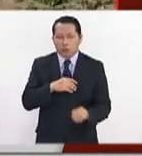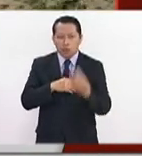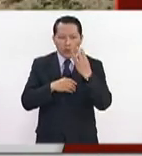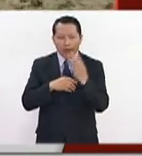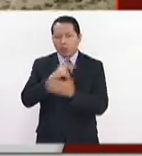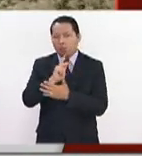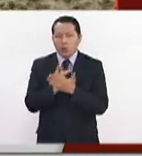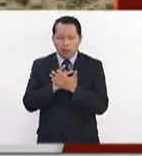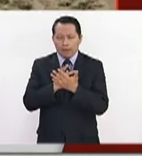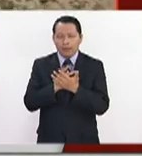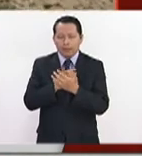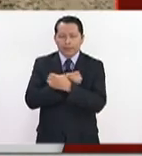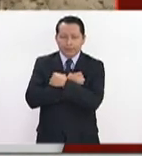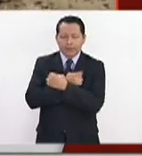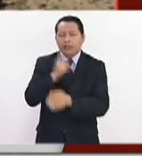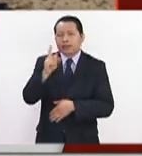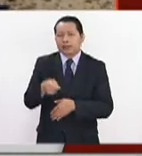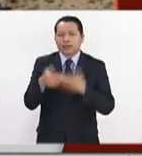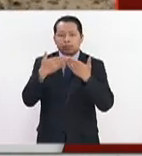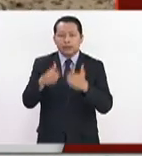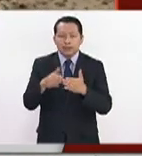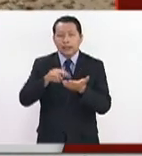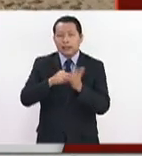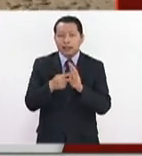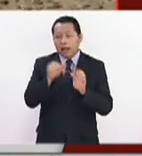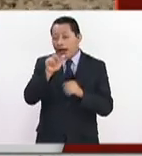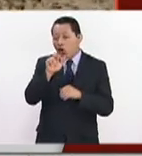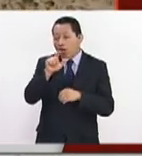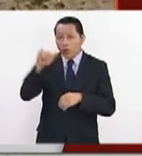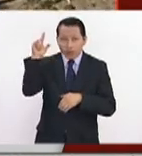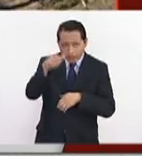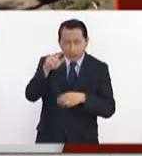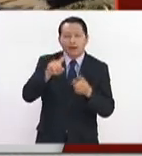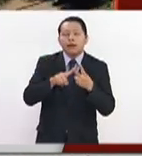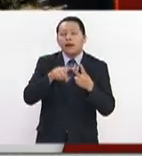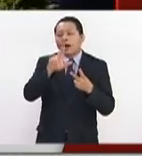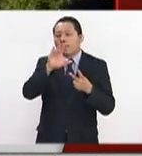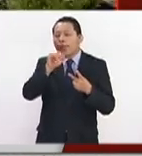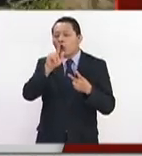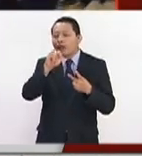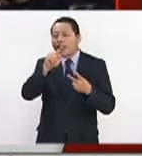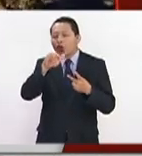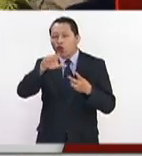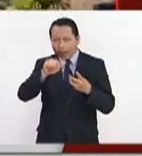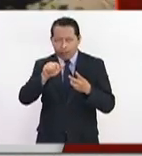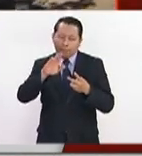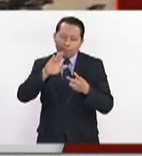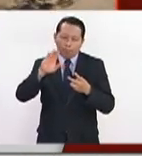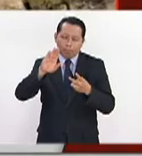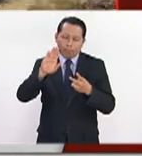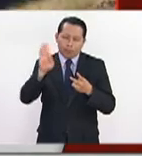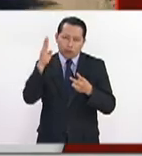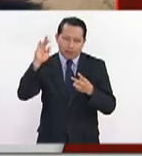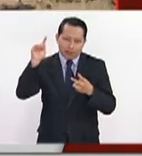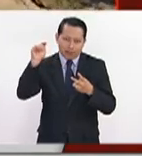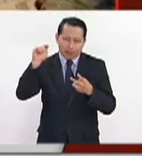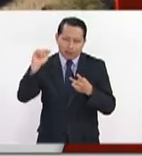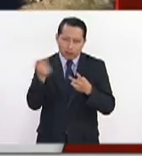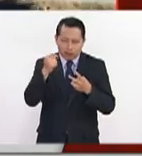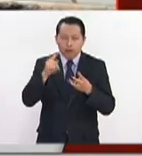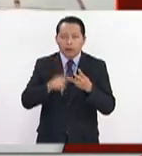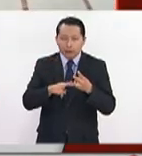programas educativos. Abrimos con Ingeniería Aeronáutica, Ingeniería Biotecnológica, Ingeniería Farmacéutica e Ingeniería en